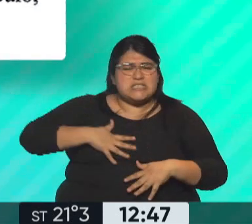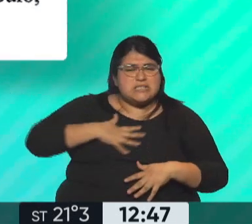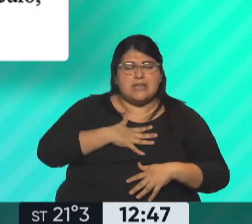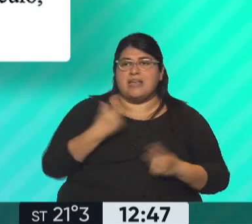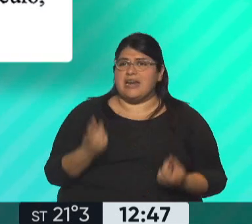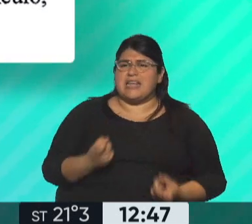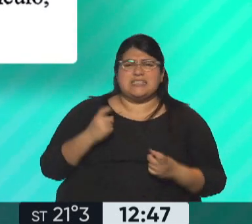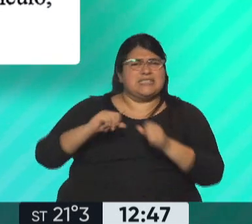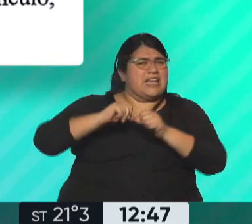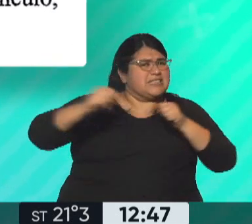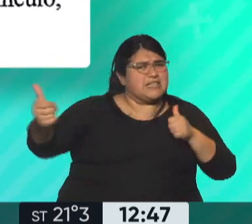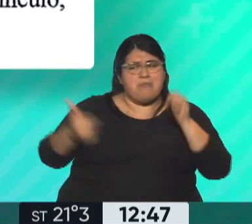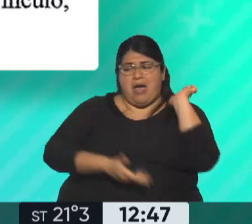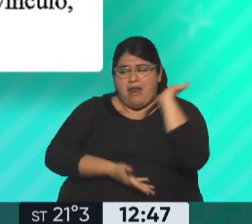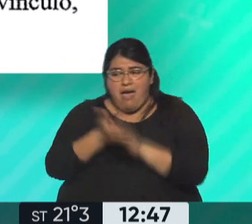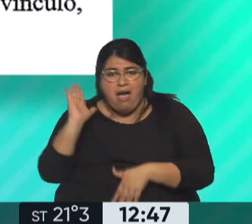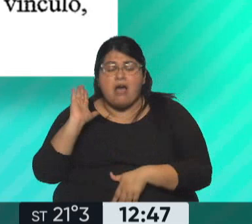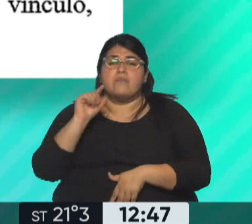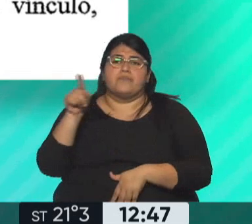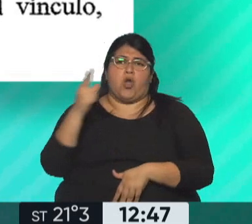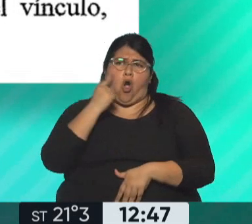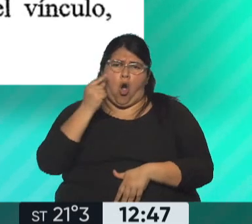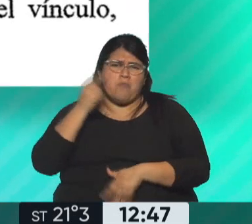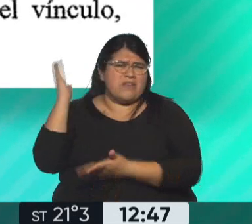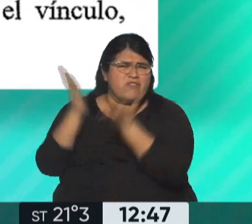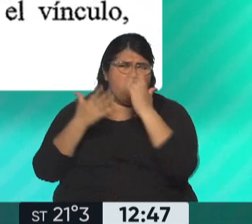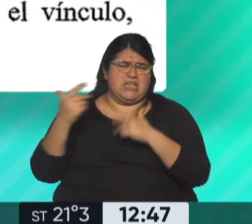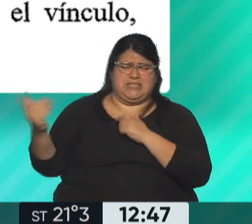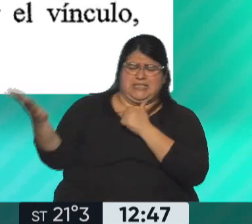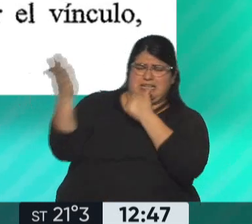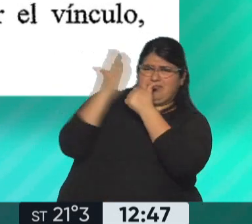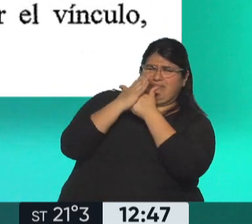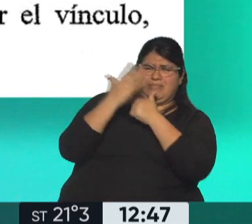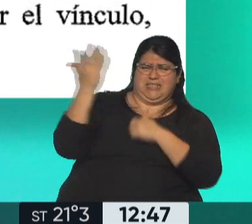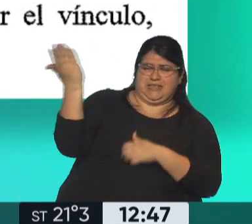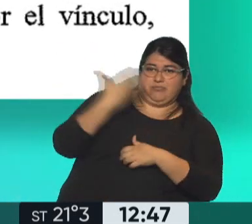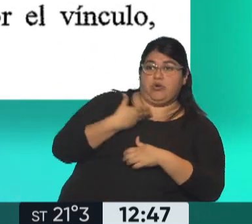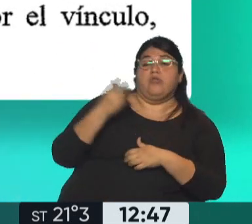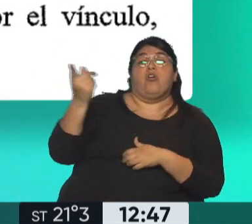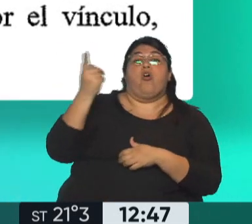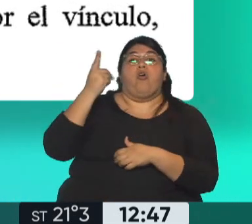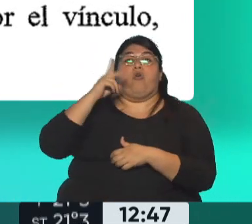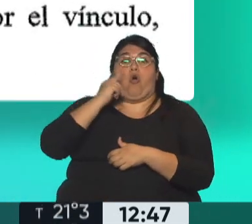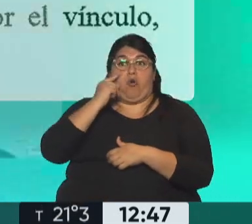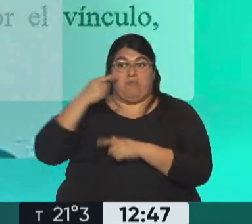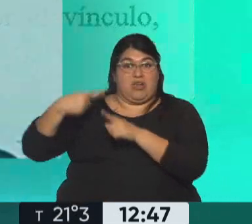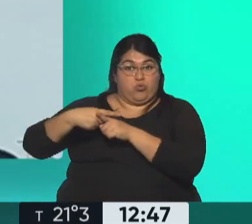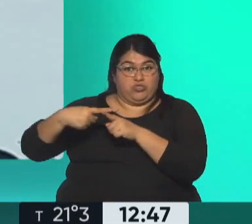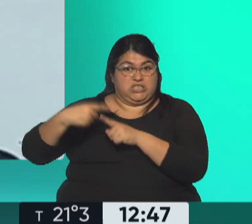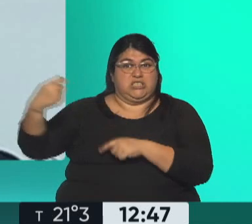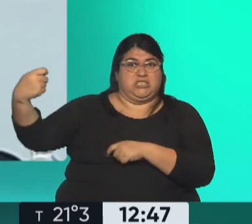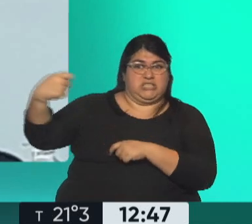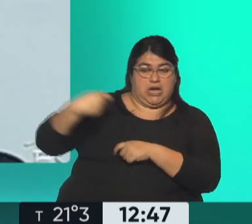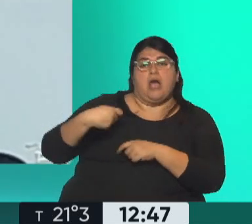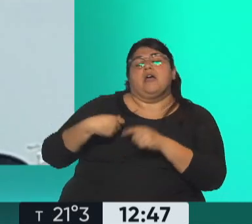quieren terminar con la relación, él se puso muy violento, fue a buscar un cuchillo y en el momento del hecho ella se defiende con